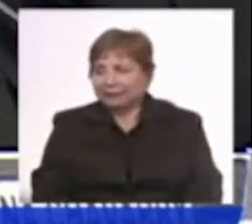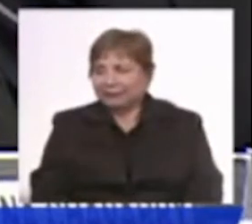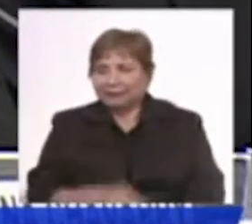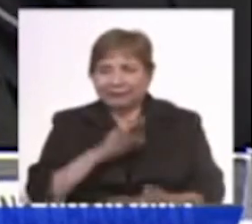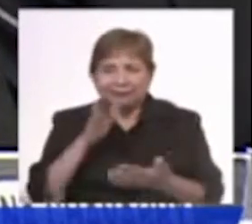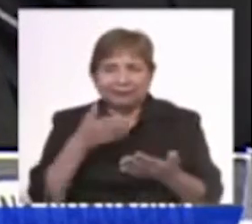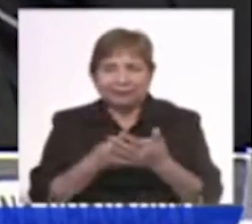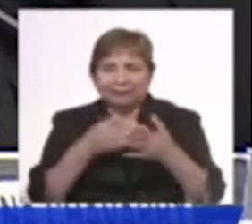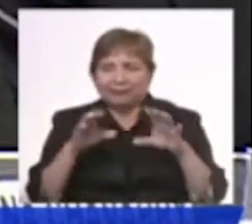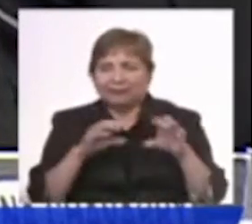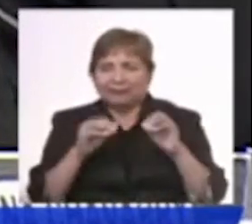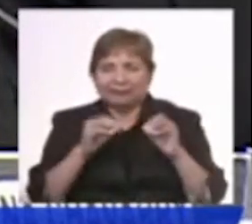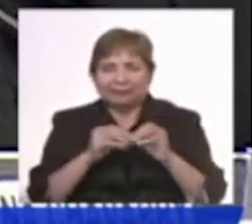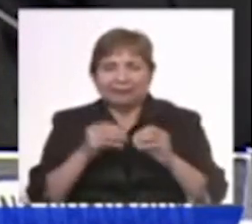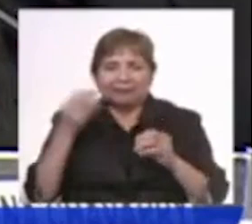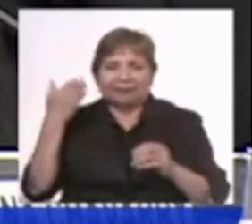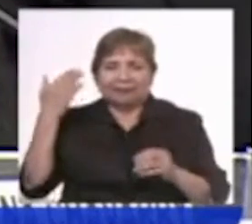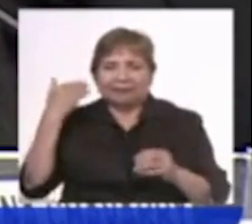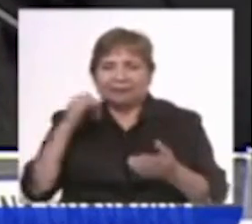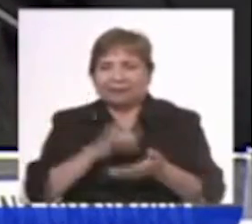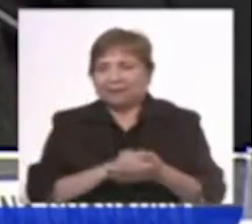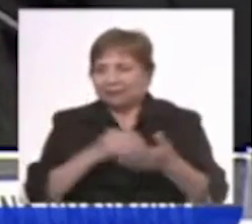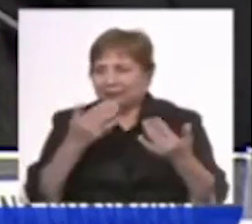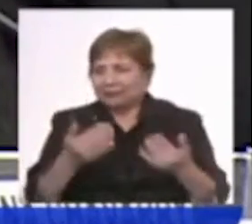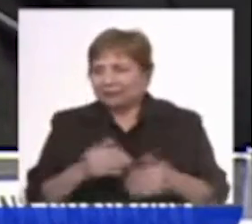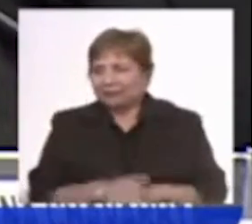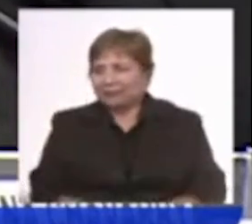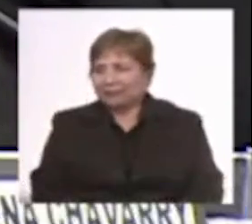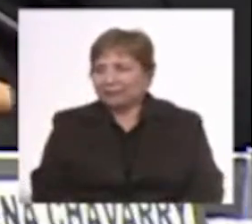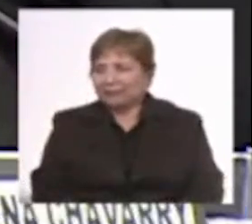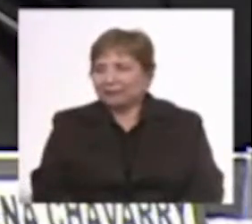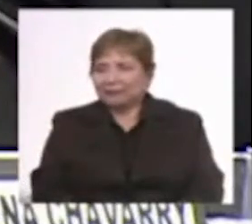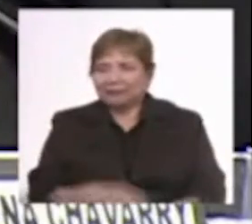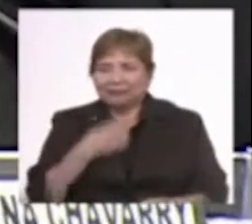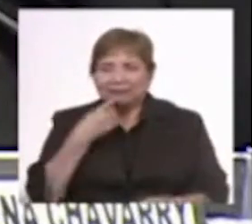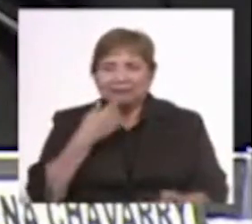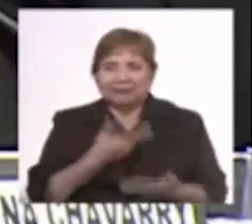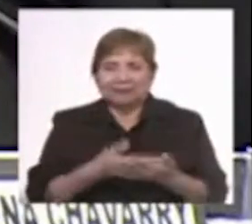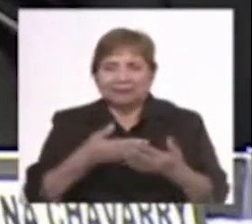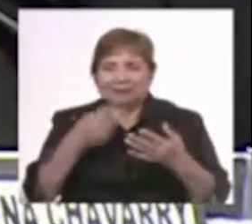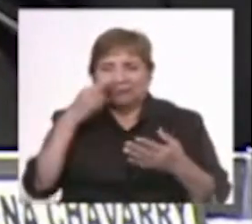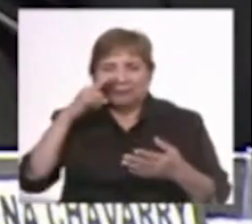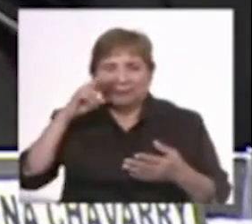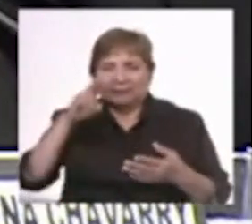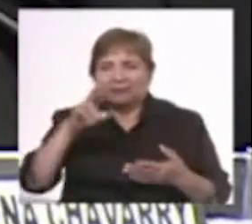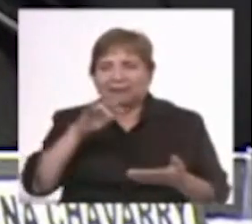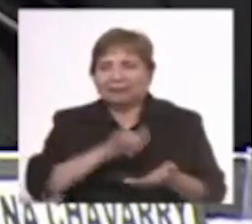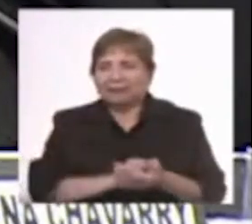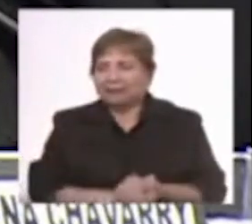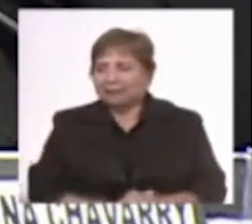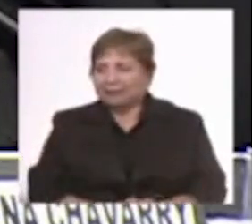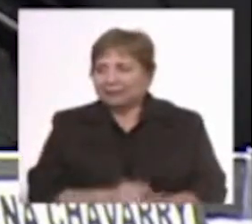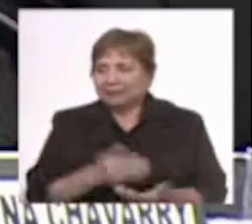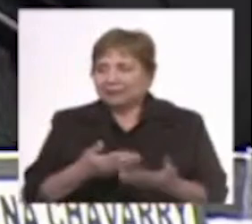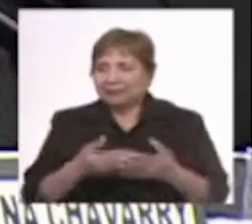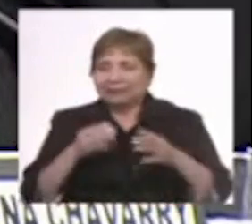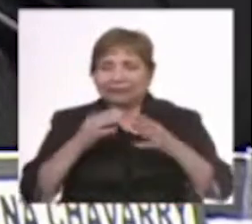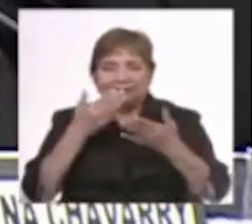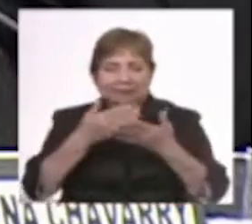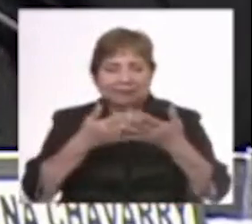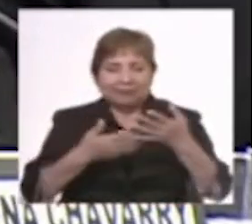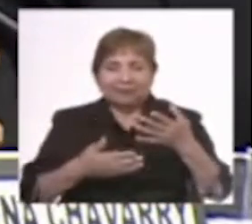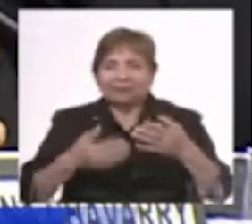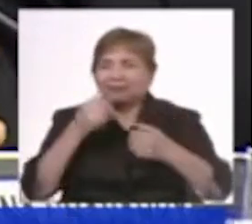Toda gestión indudablemente es del pasado presente y siempre visionamos mediante en los cuadros de